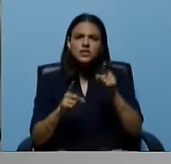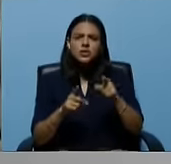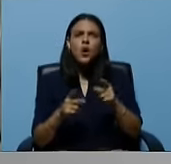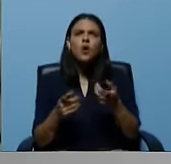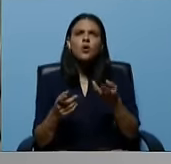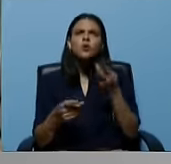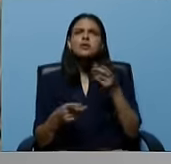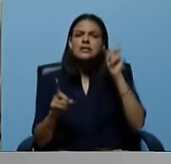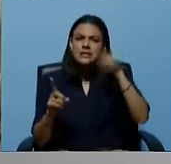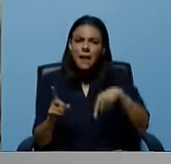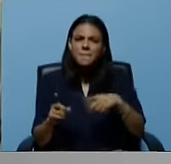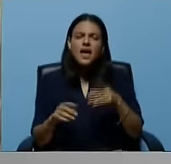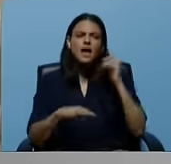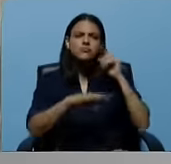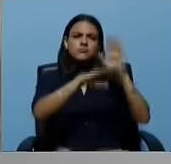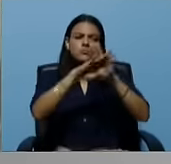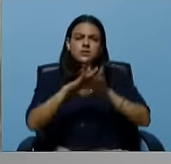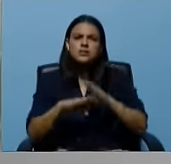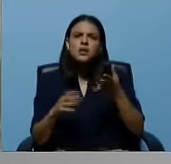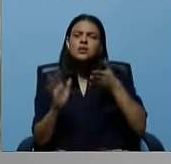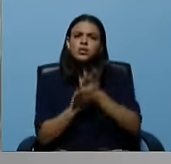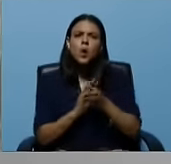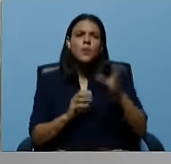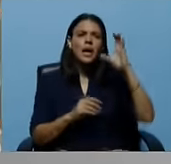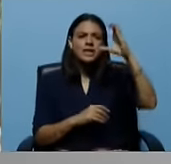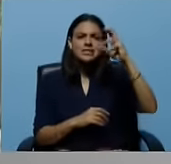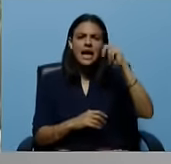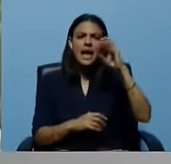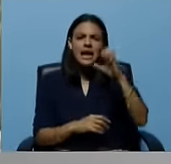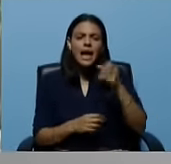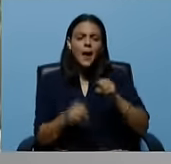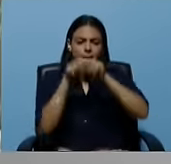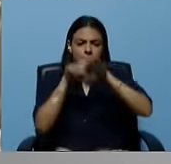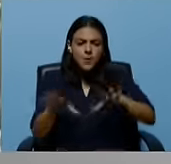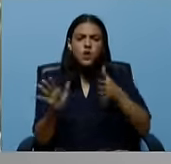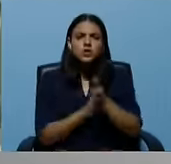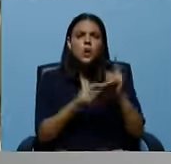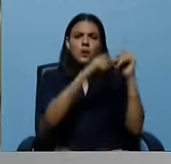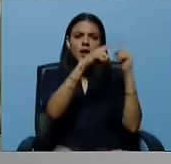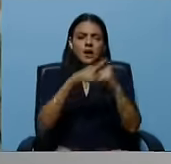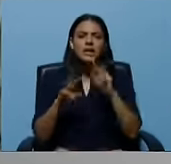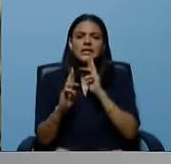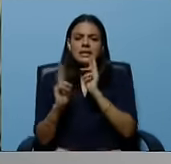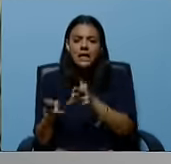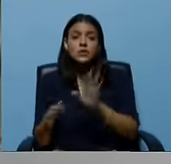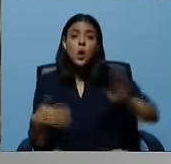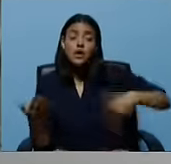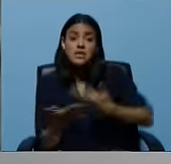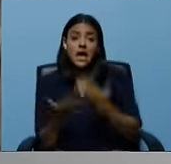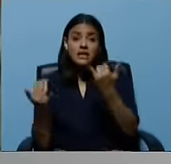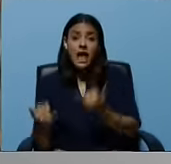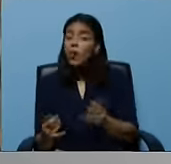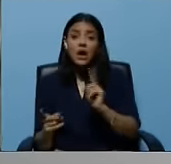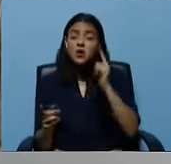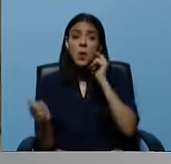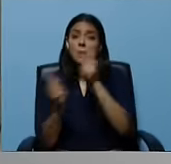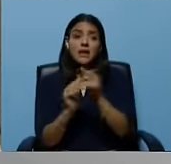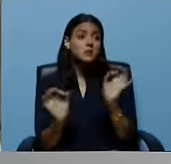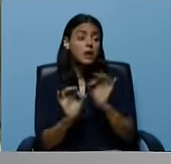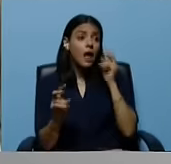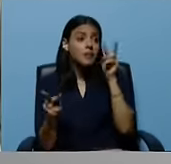se le instaba, exhortaba al Consejo Nacional Electoral a publicar los resultados y eso hasta la fecha pues no ha